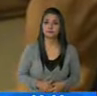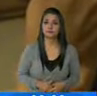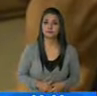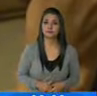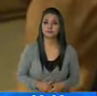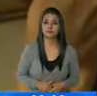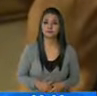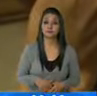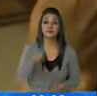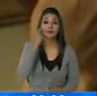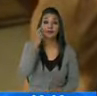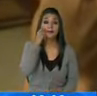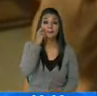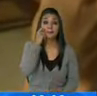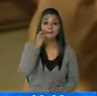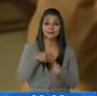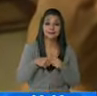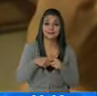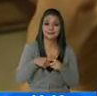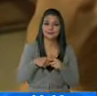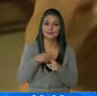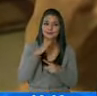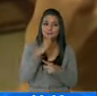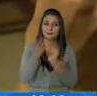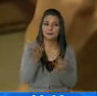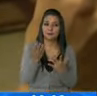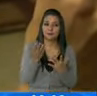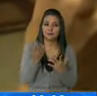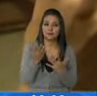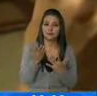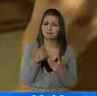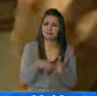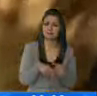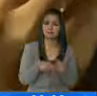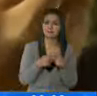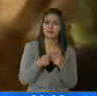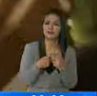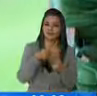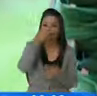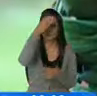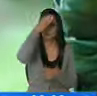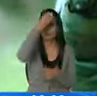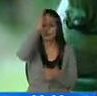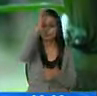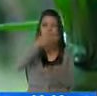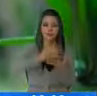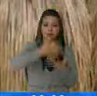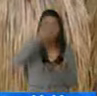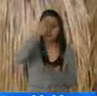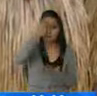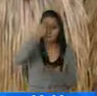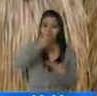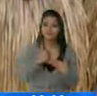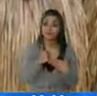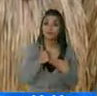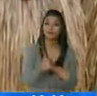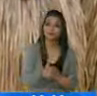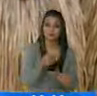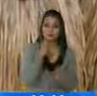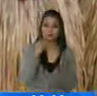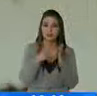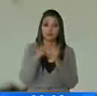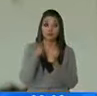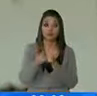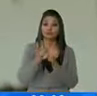como mestizos tomemos como punto de partida lo cultural, fortalece mucho el